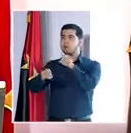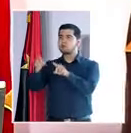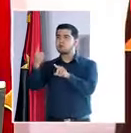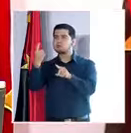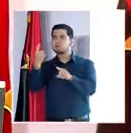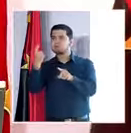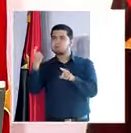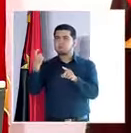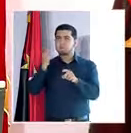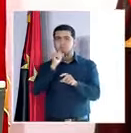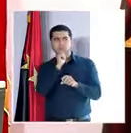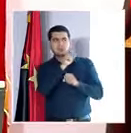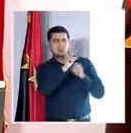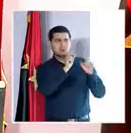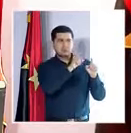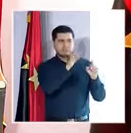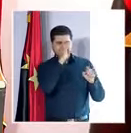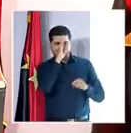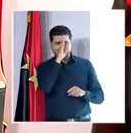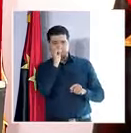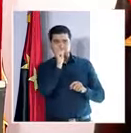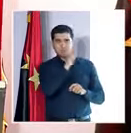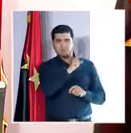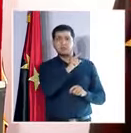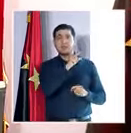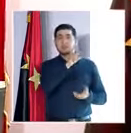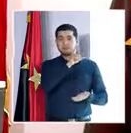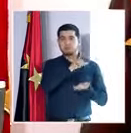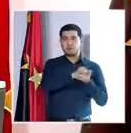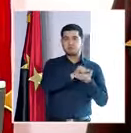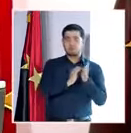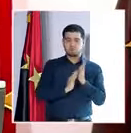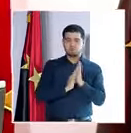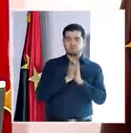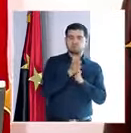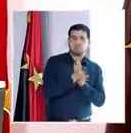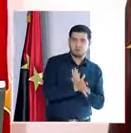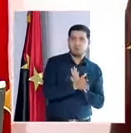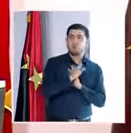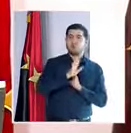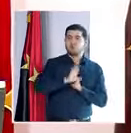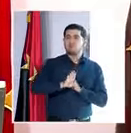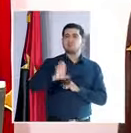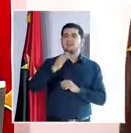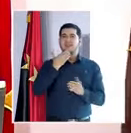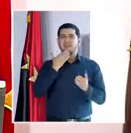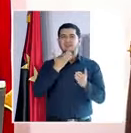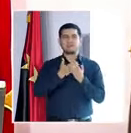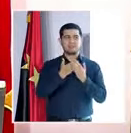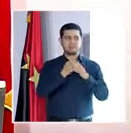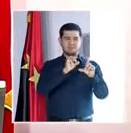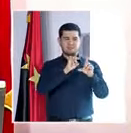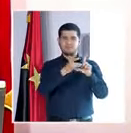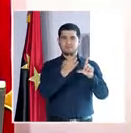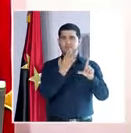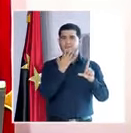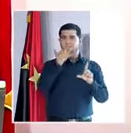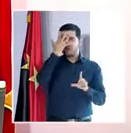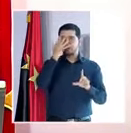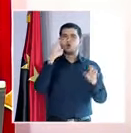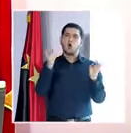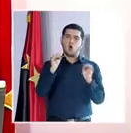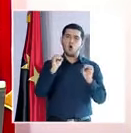las indicaciones dadas al inicio. Preguntas que fueron formuladas por ustedes a través de nuestra página web o de manera virtual